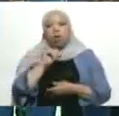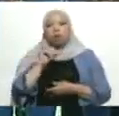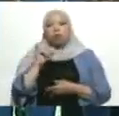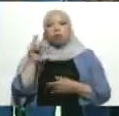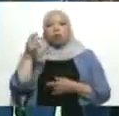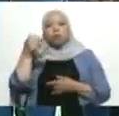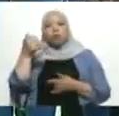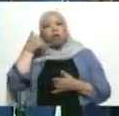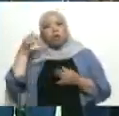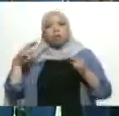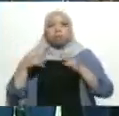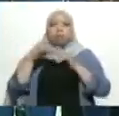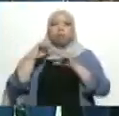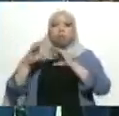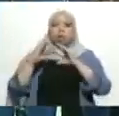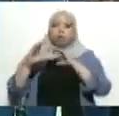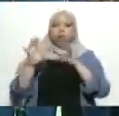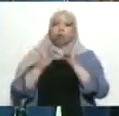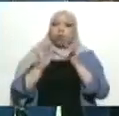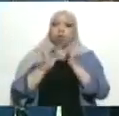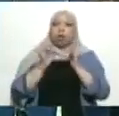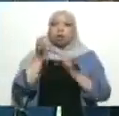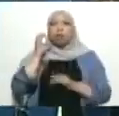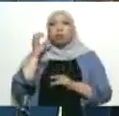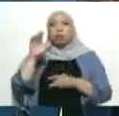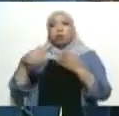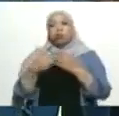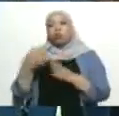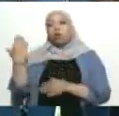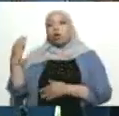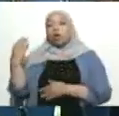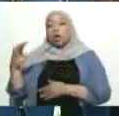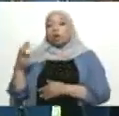pasa. Porque nosotros, yo tuve que ir a Caracas